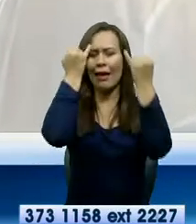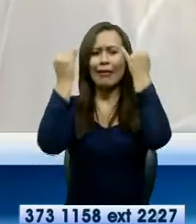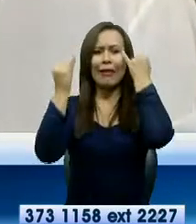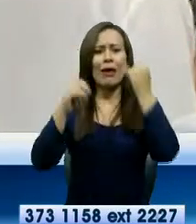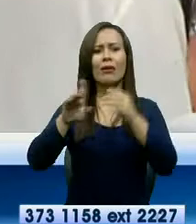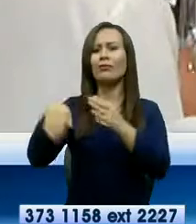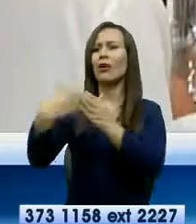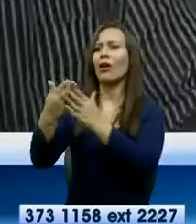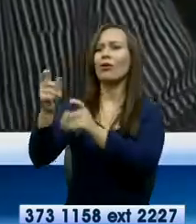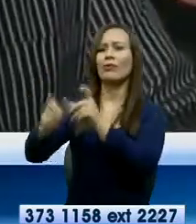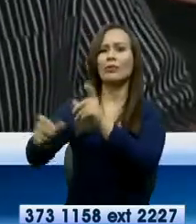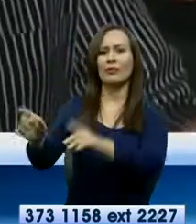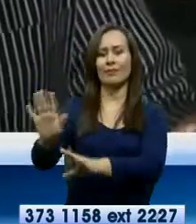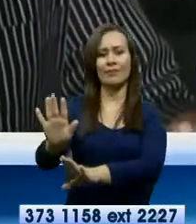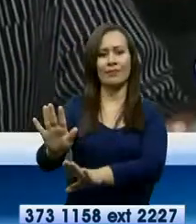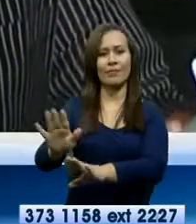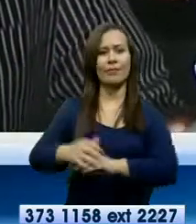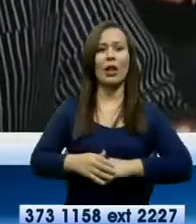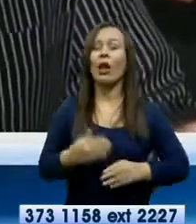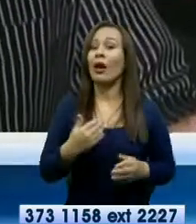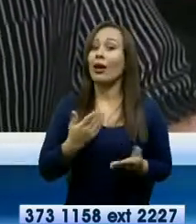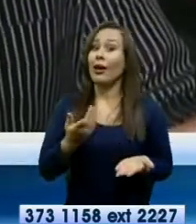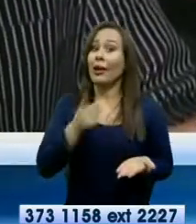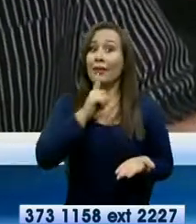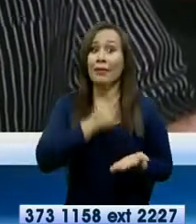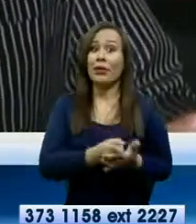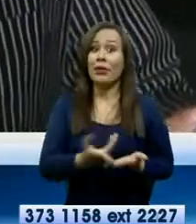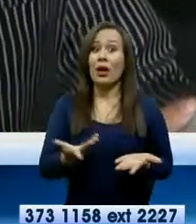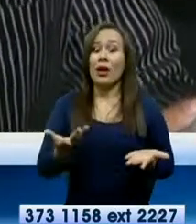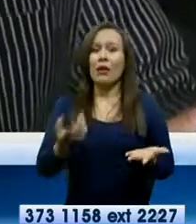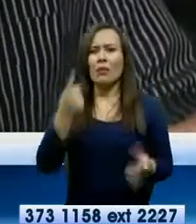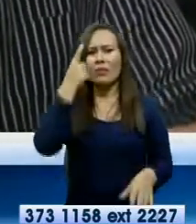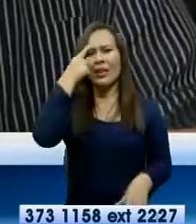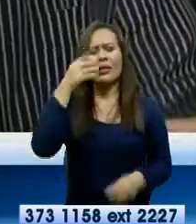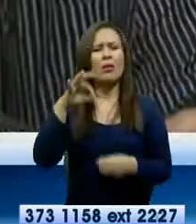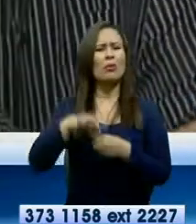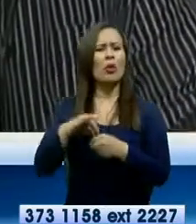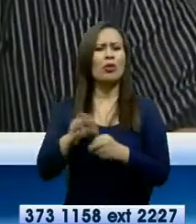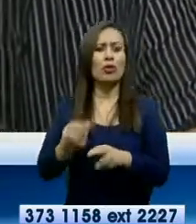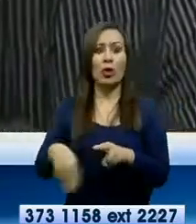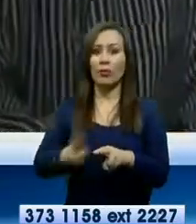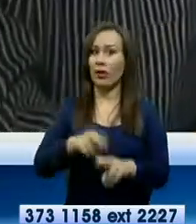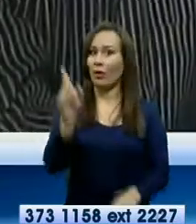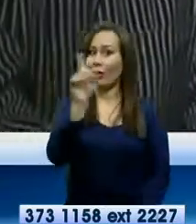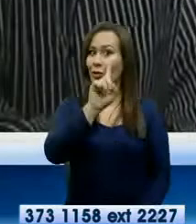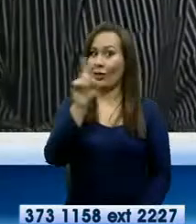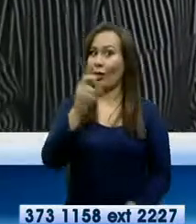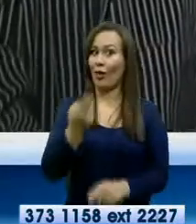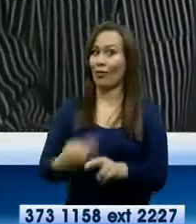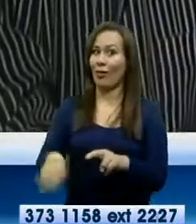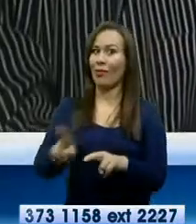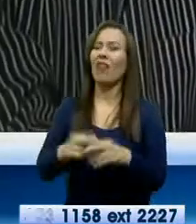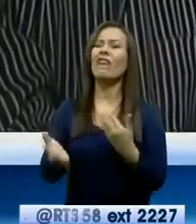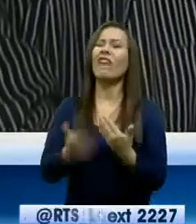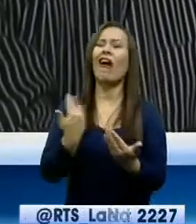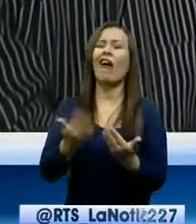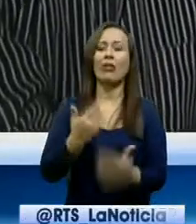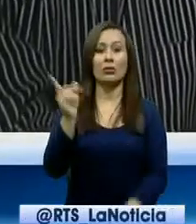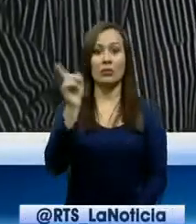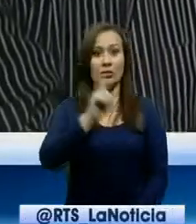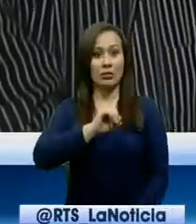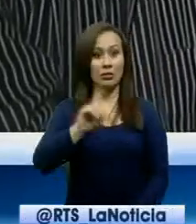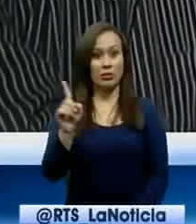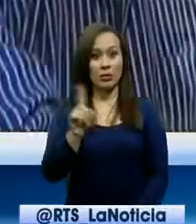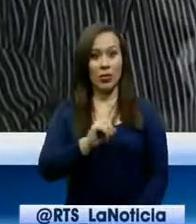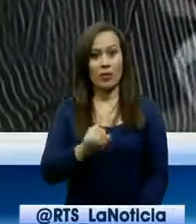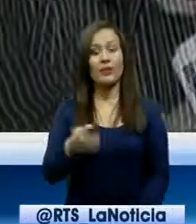por los presentes. Que aunque parece un fenómeno simple, no es tan simple, ¿verdad? Eso, esa